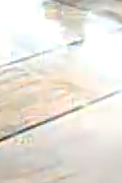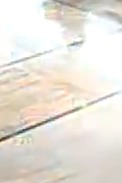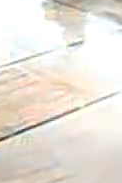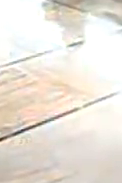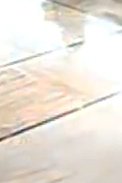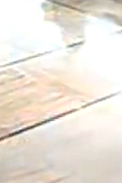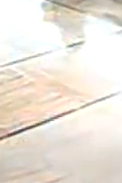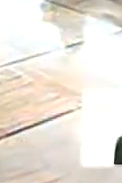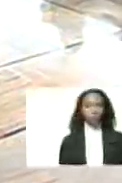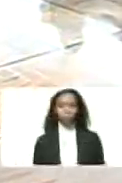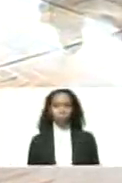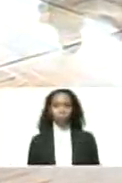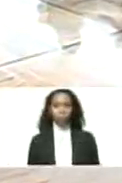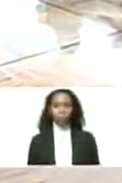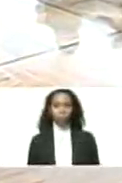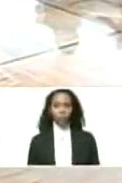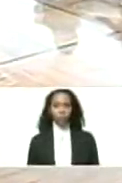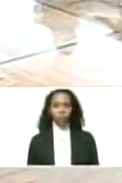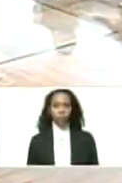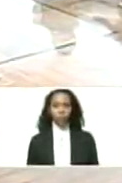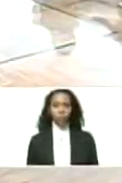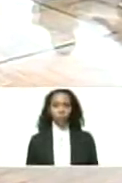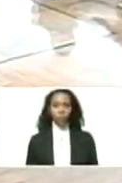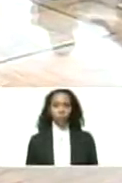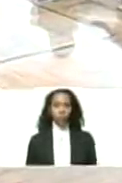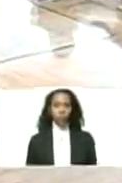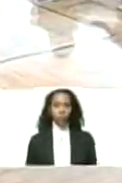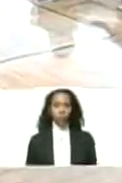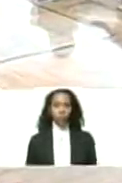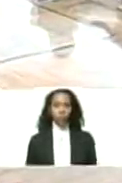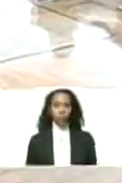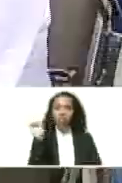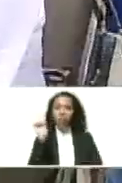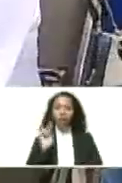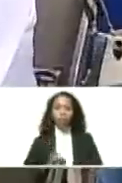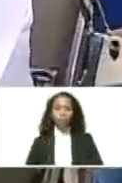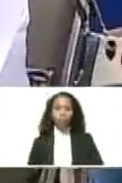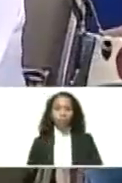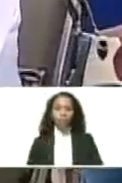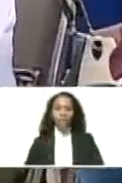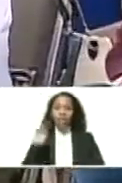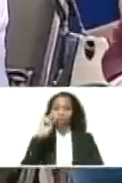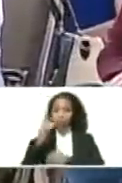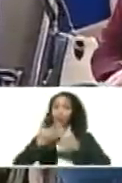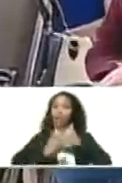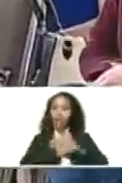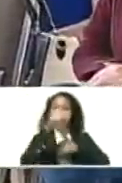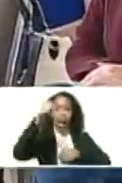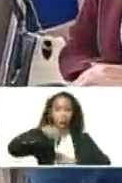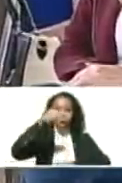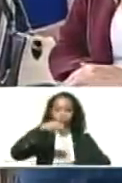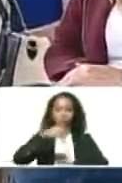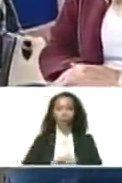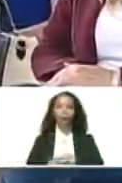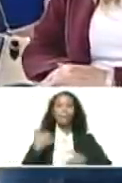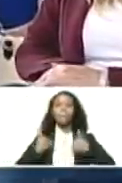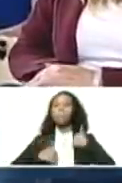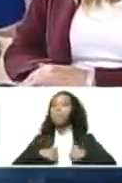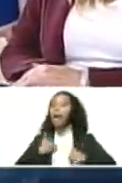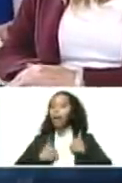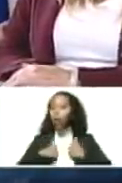presentes en este bonito evento de lanzamiento de Venezuela. Venezuela avanza hoy,